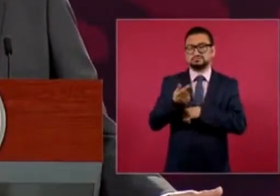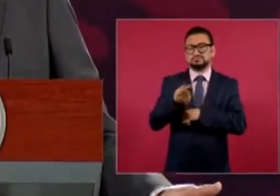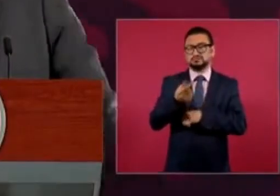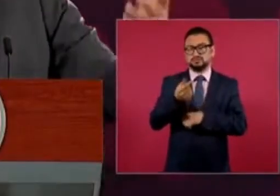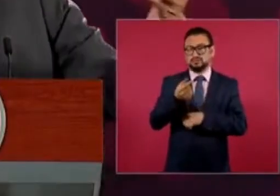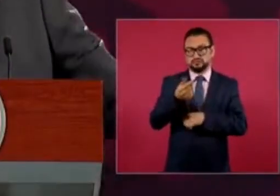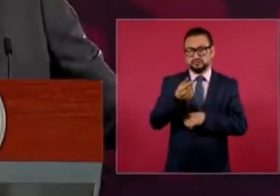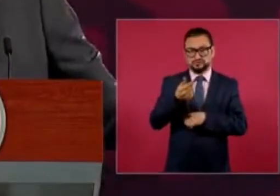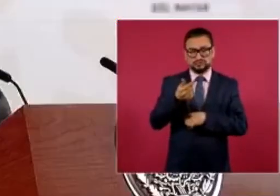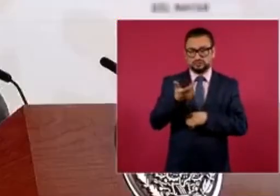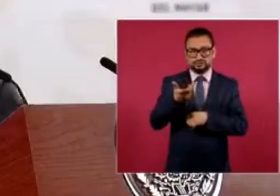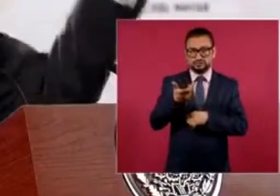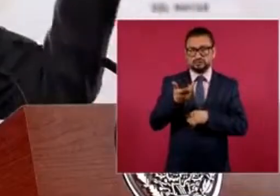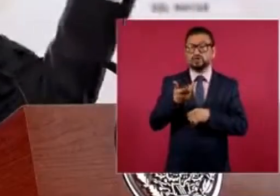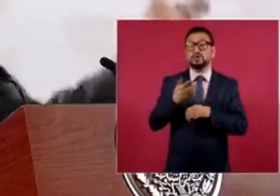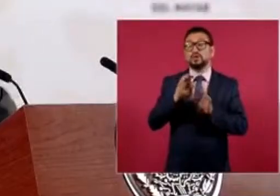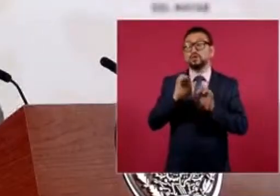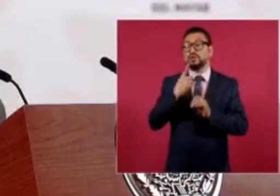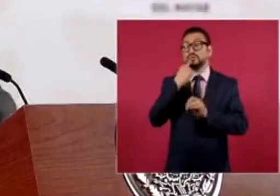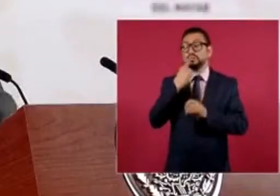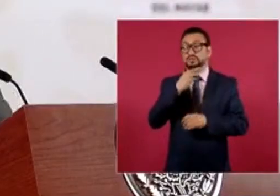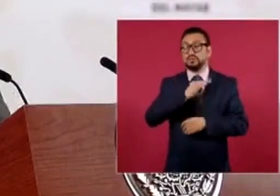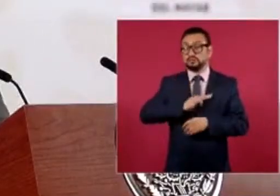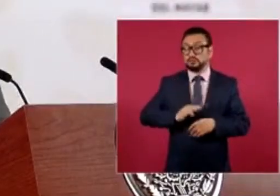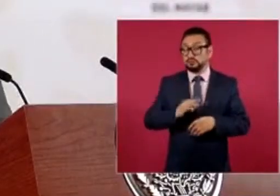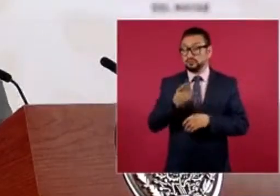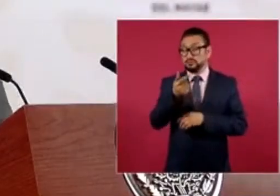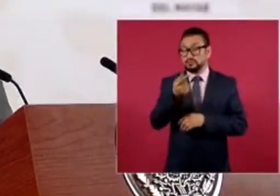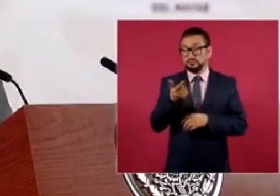y que policías municipales, y que además